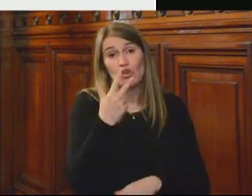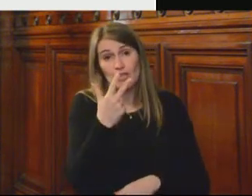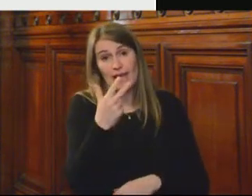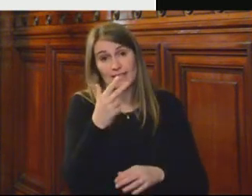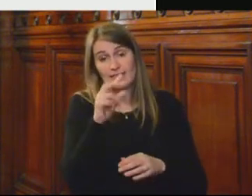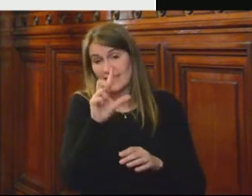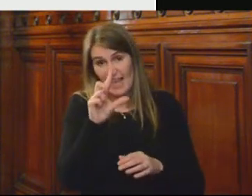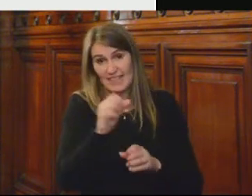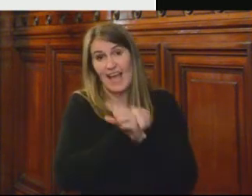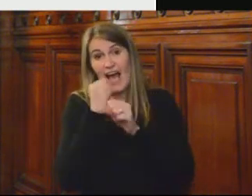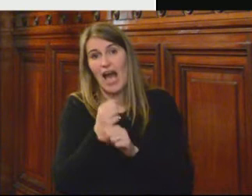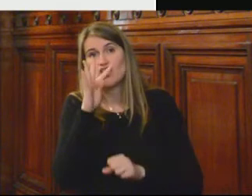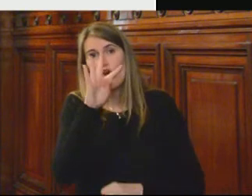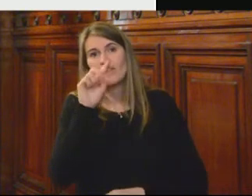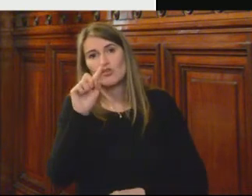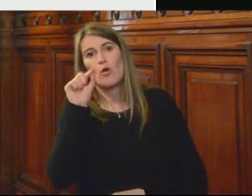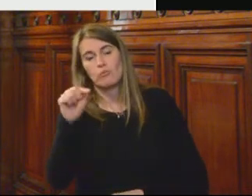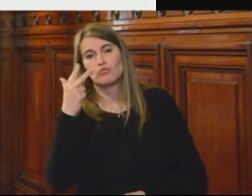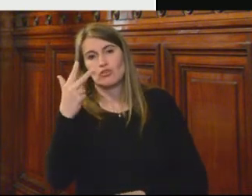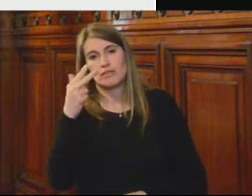91,3%. Esa es la cifra